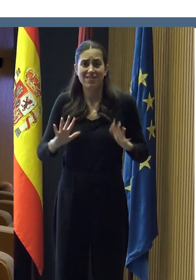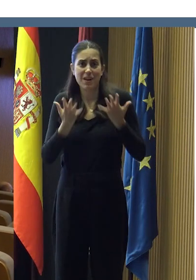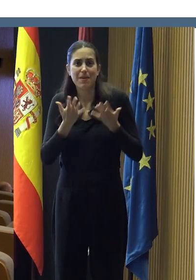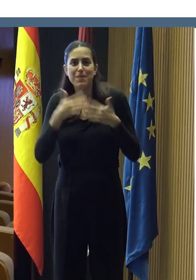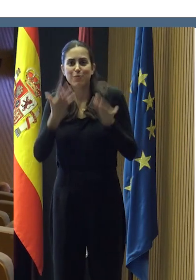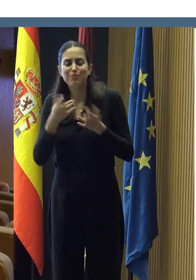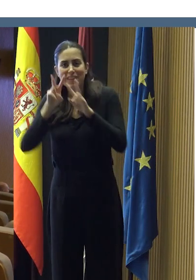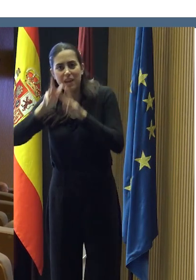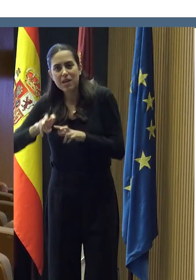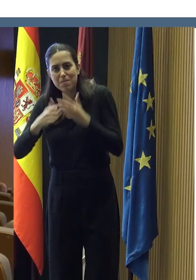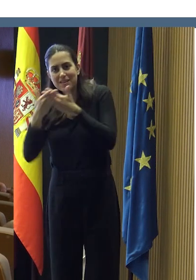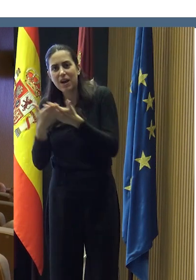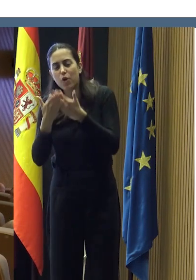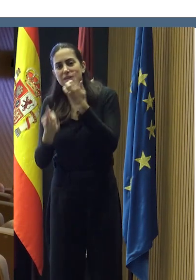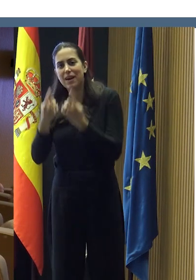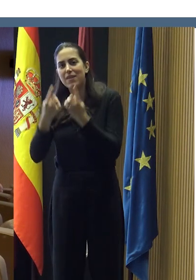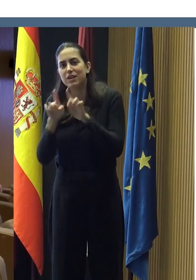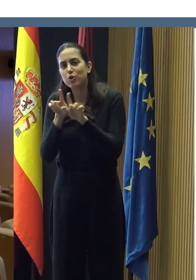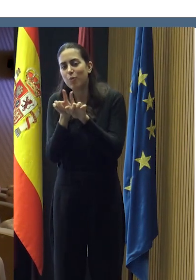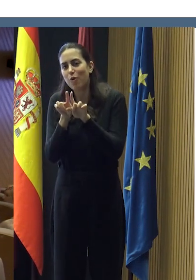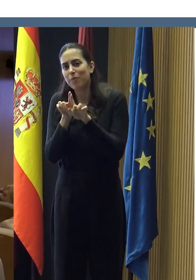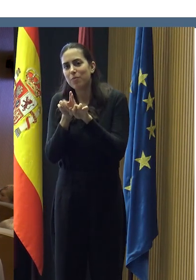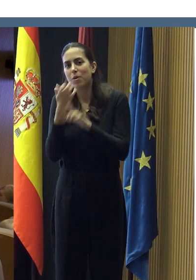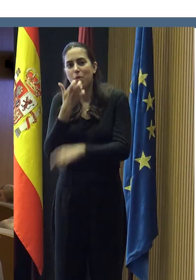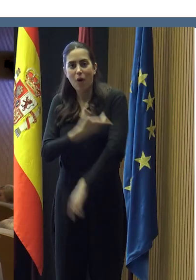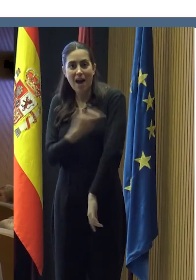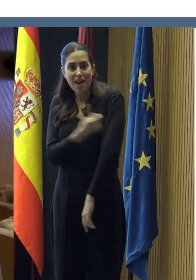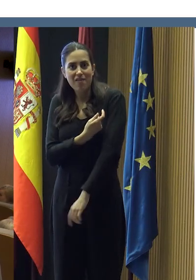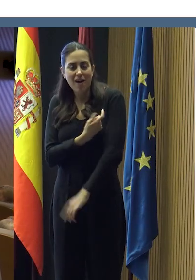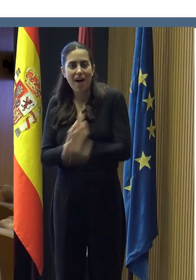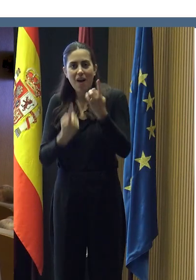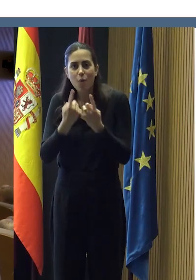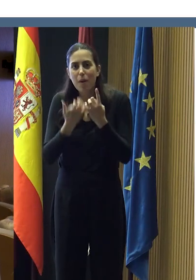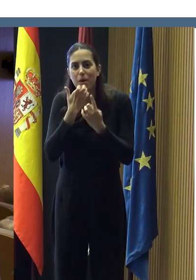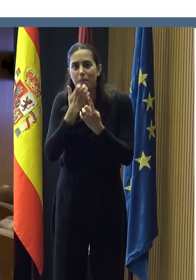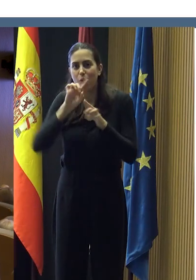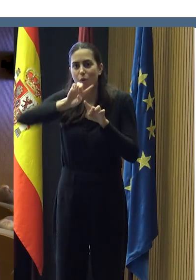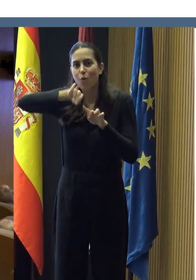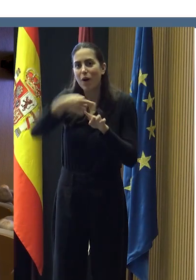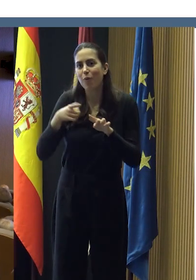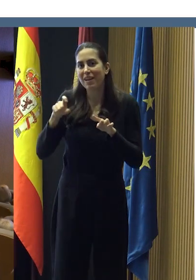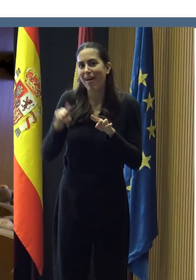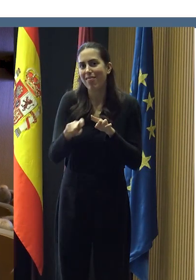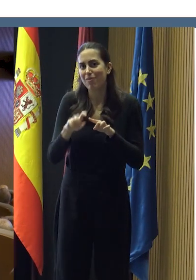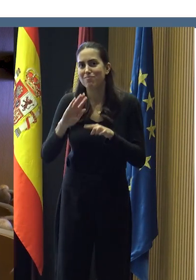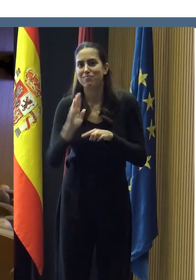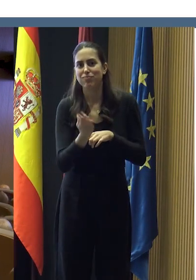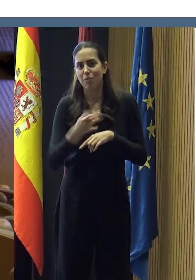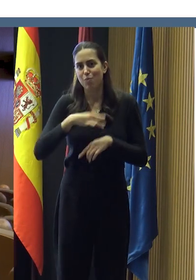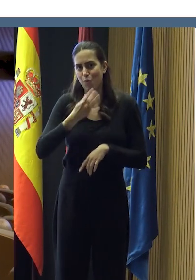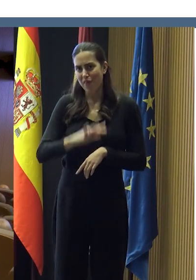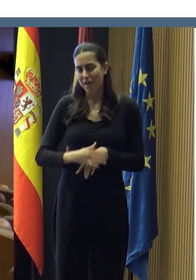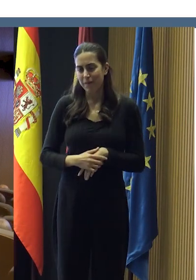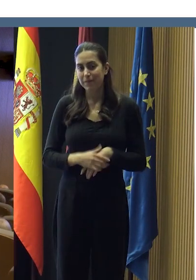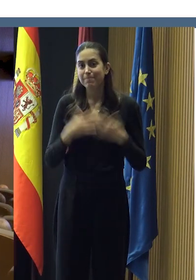las investigaciones van, incluso que una analítica puede dar lugar a que alguien padezca, sepa que padezca